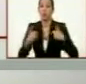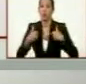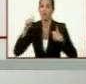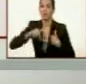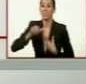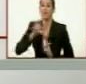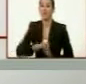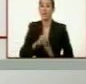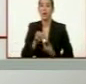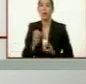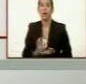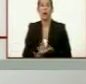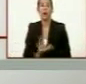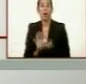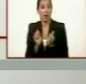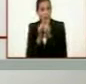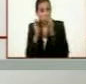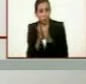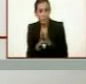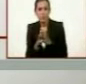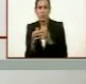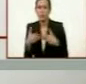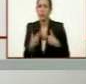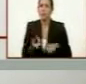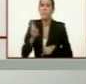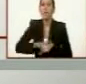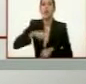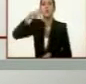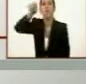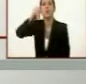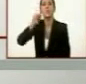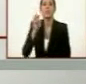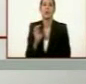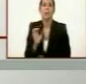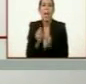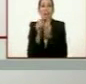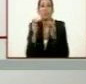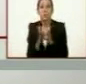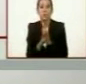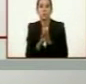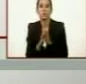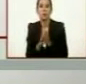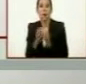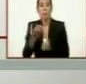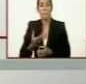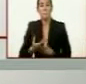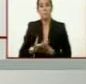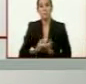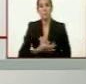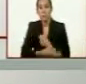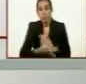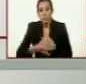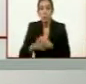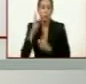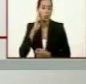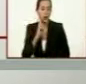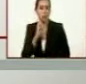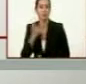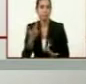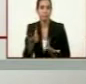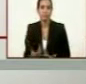Anzoátegui, teniendo repercusión directa en la zona norte, concretamente en el municipio Bolívar, capital Barcelona, y las zonas